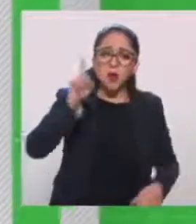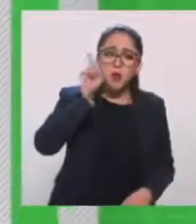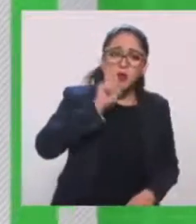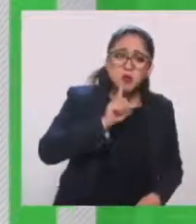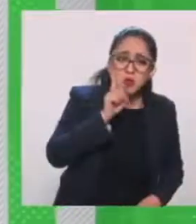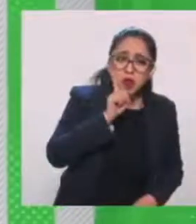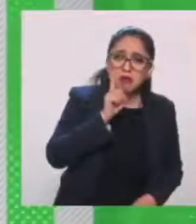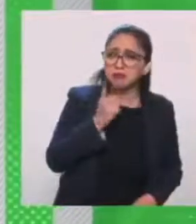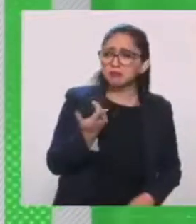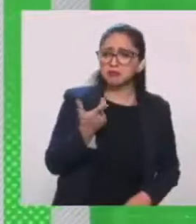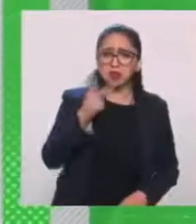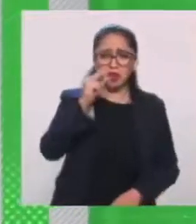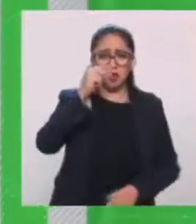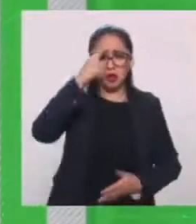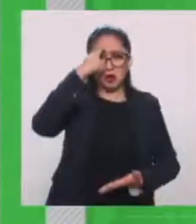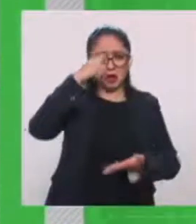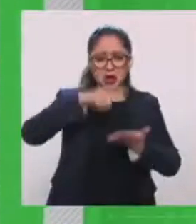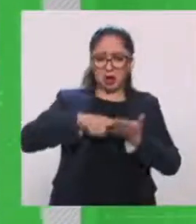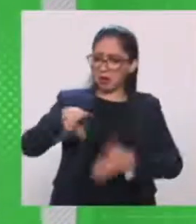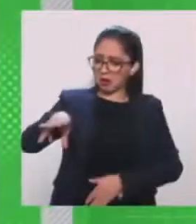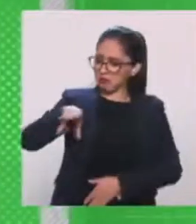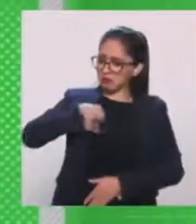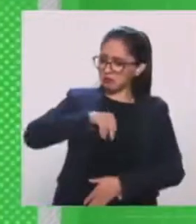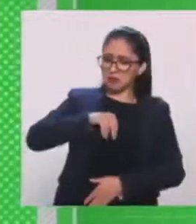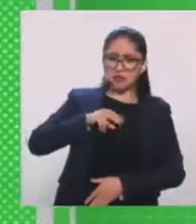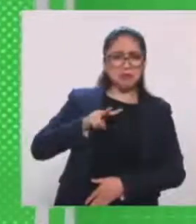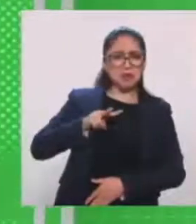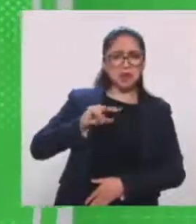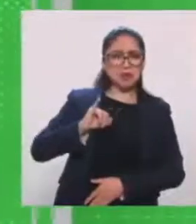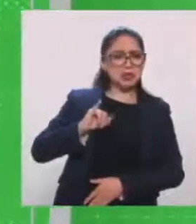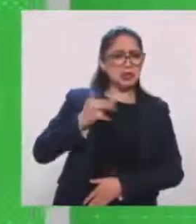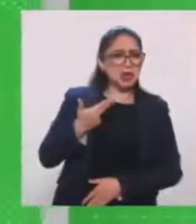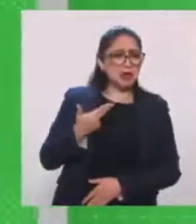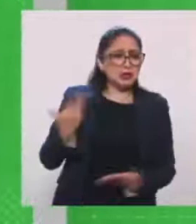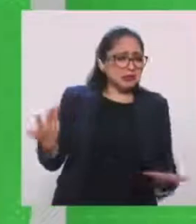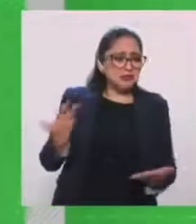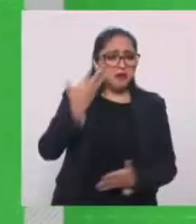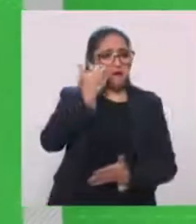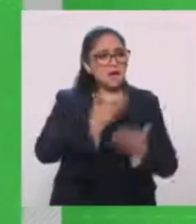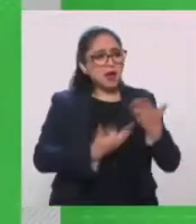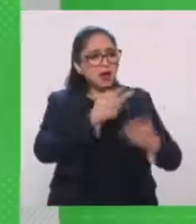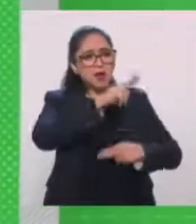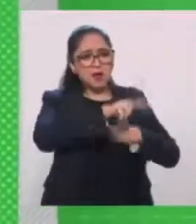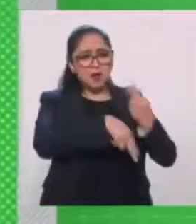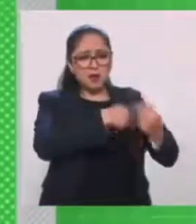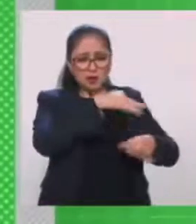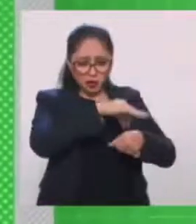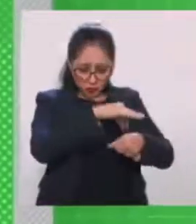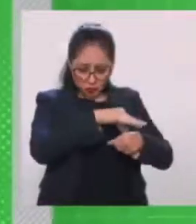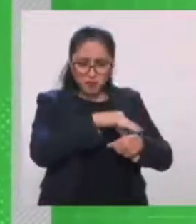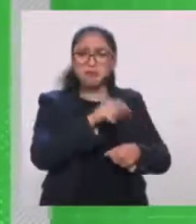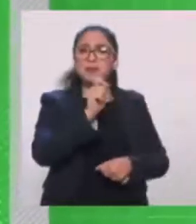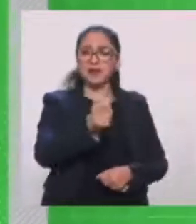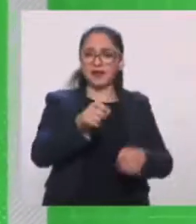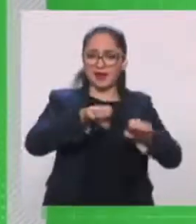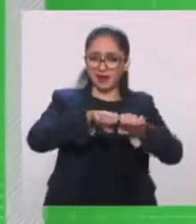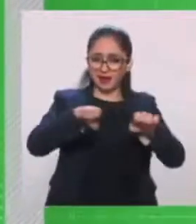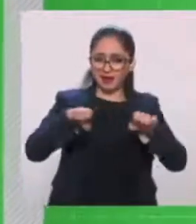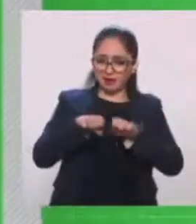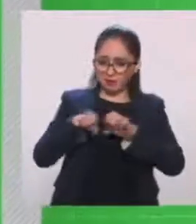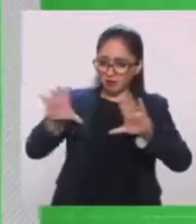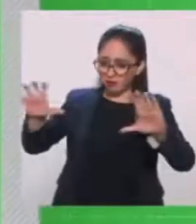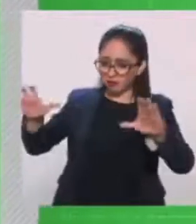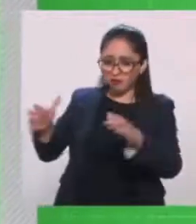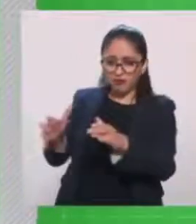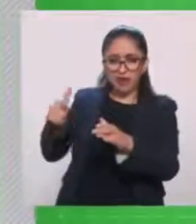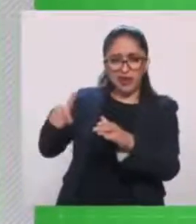Entonces, esto implica que no se diagnostiquen en forma oportuna. Sí. 6 de cada 10 mujeres en México las diagnosticamos durante